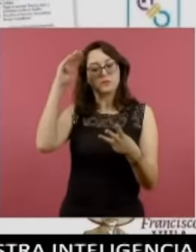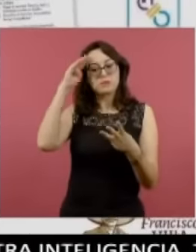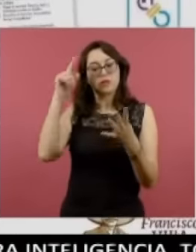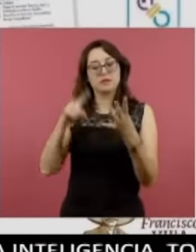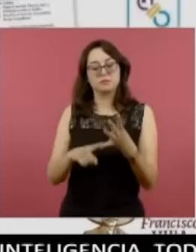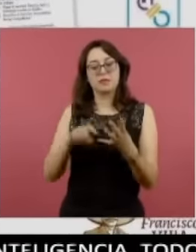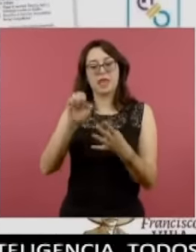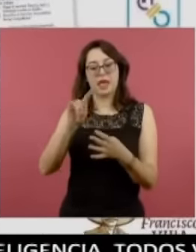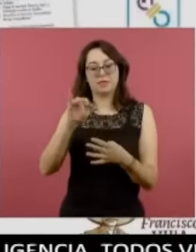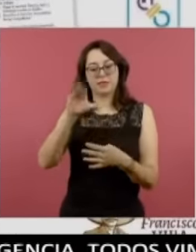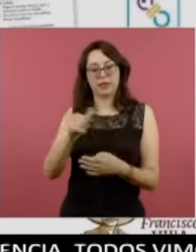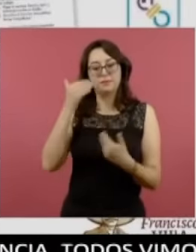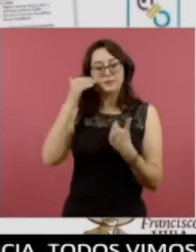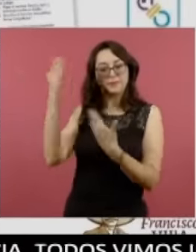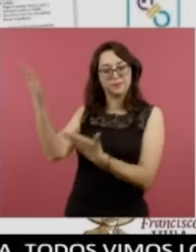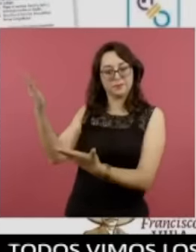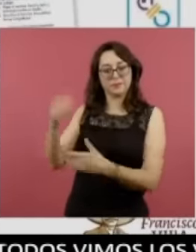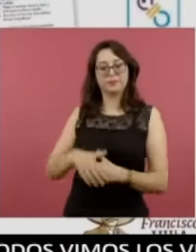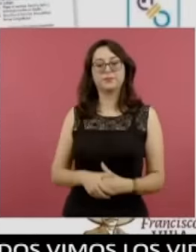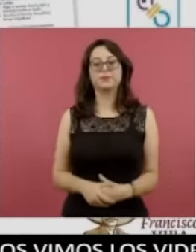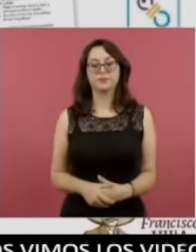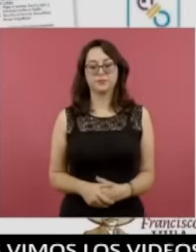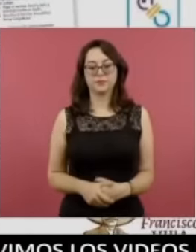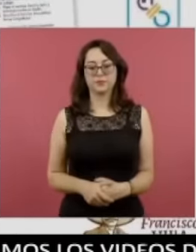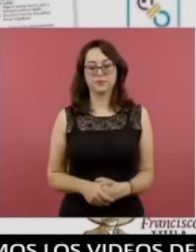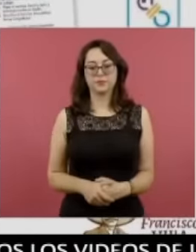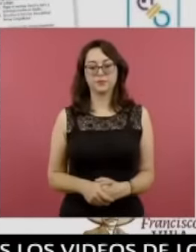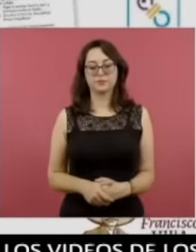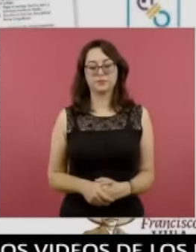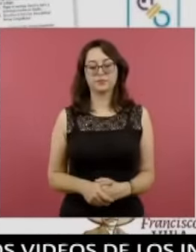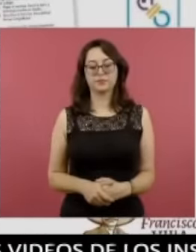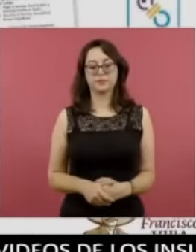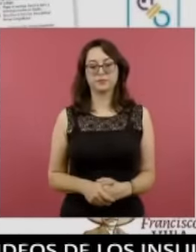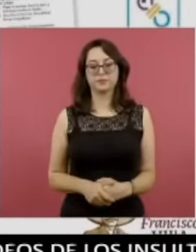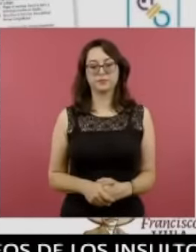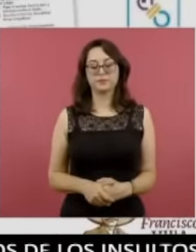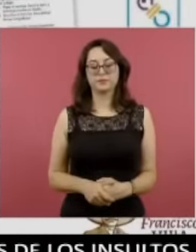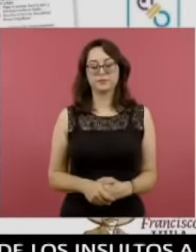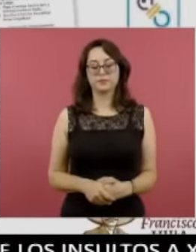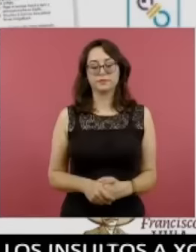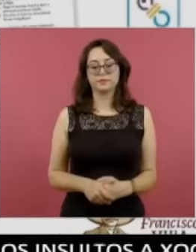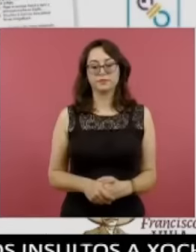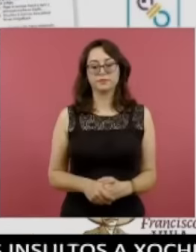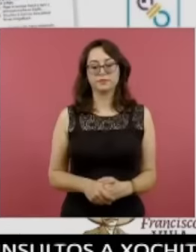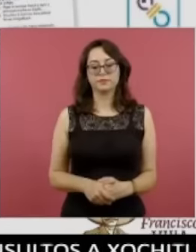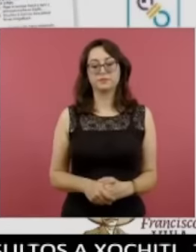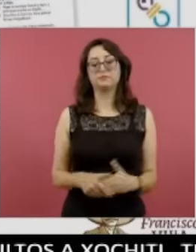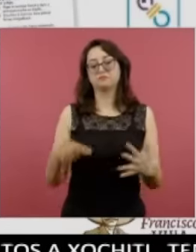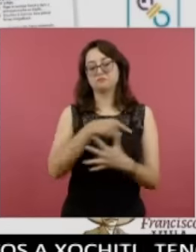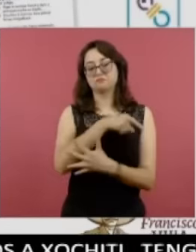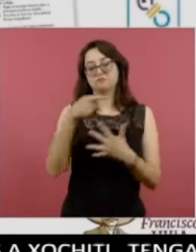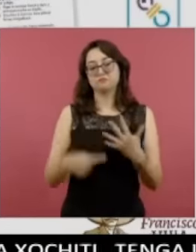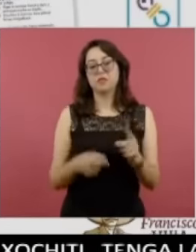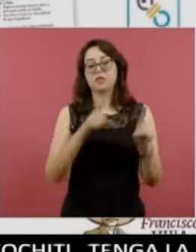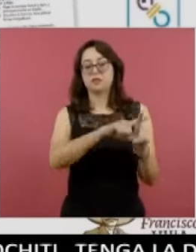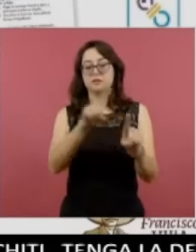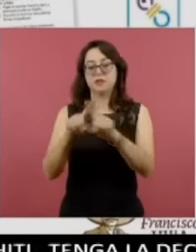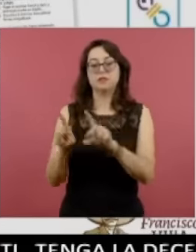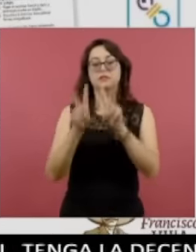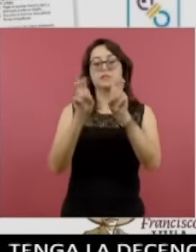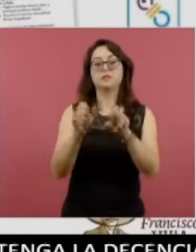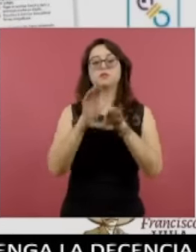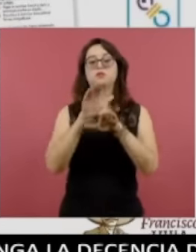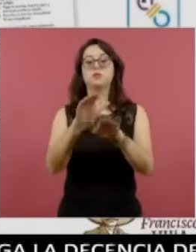entregarlos y reitera lo que ayer ya comentábamos que pues no hay ningún impedimento para que el próximo 28